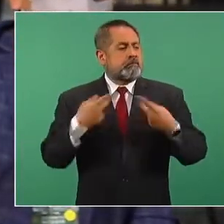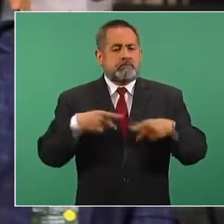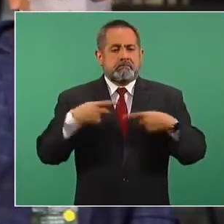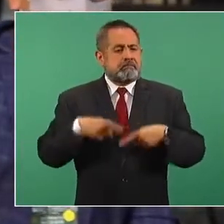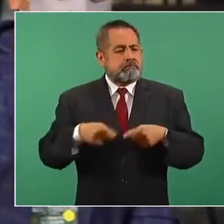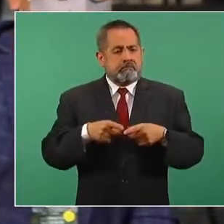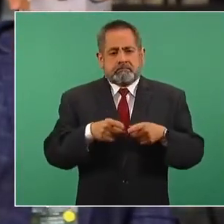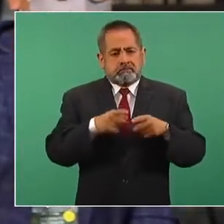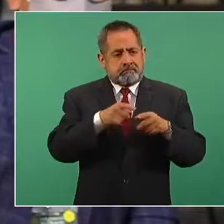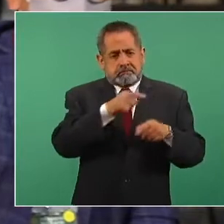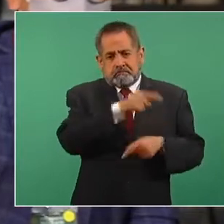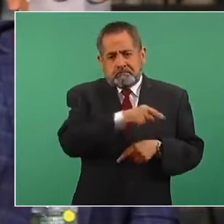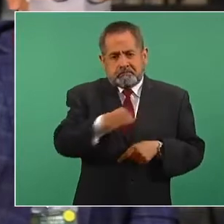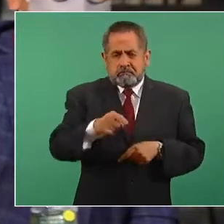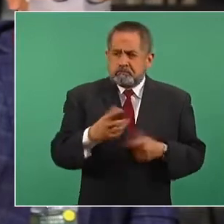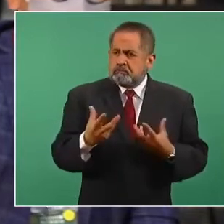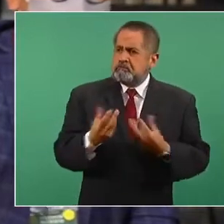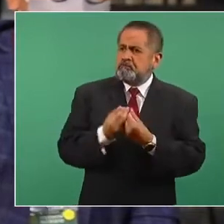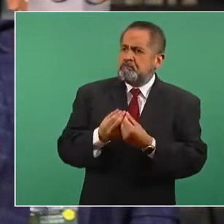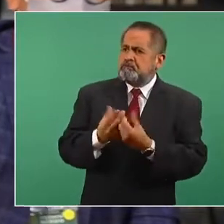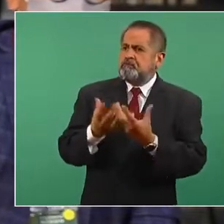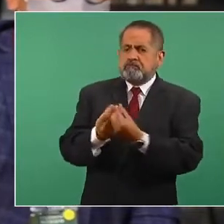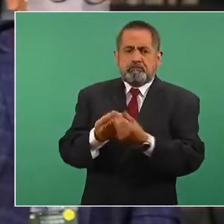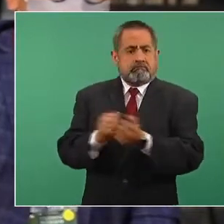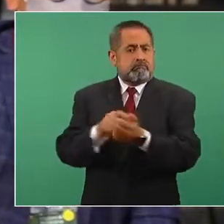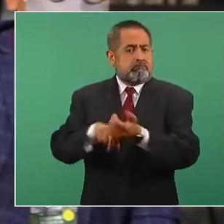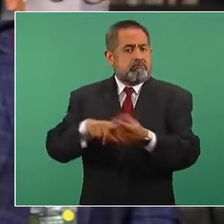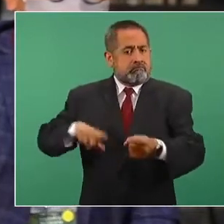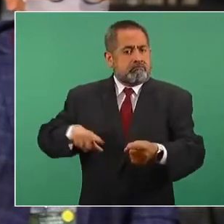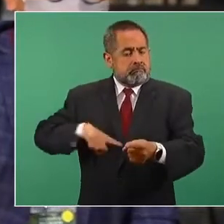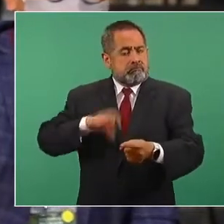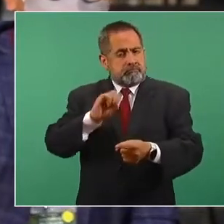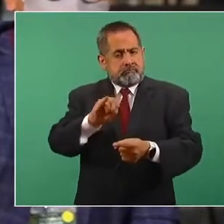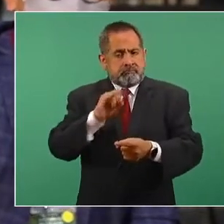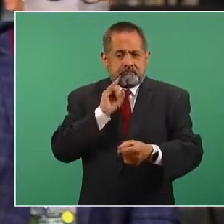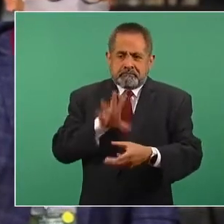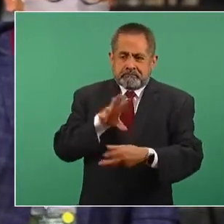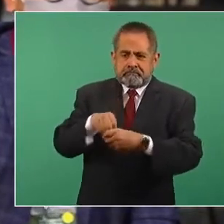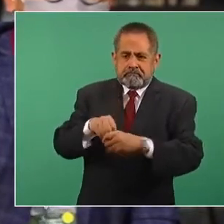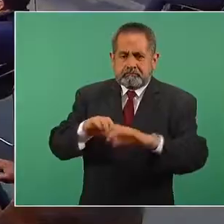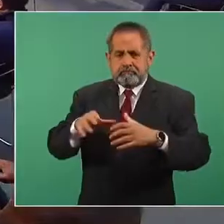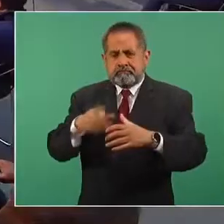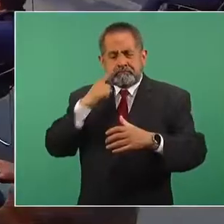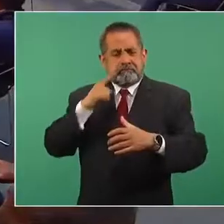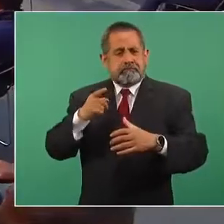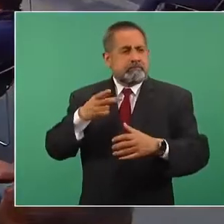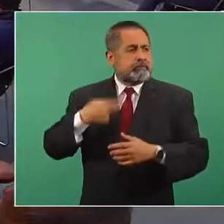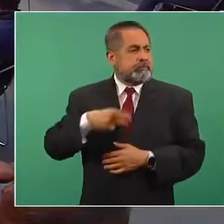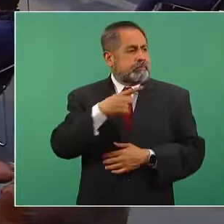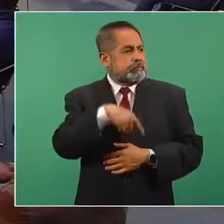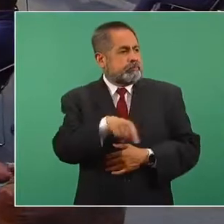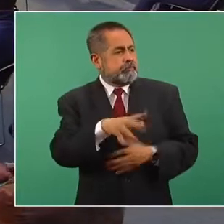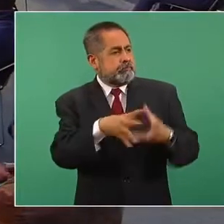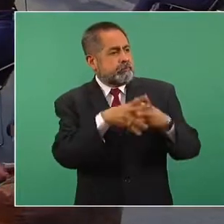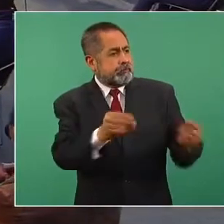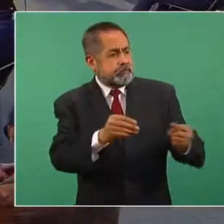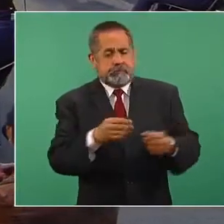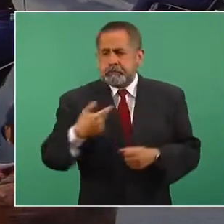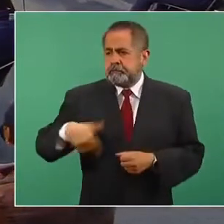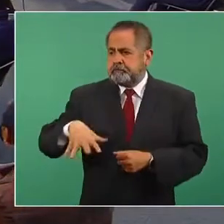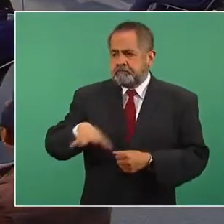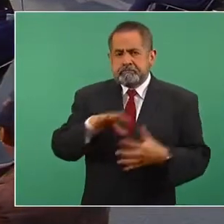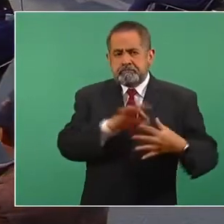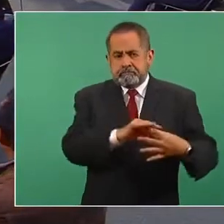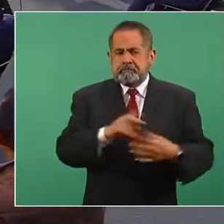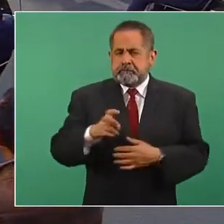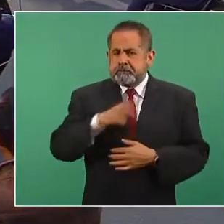personas que están sumándose desde el gobierno a la búsqueda de personas desaparecidas, han mostrado